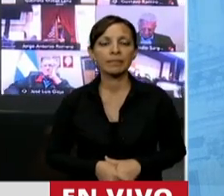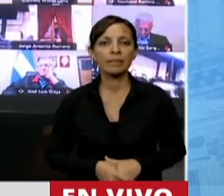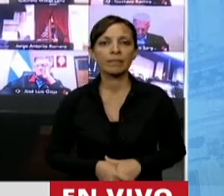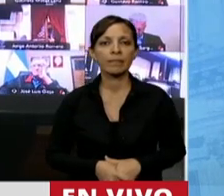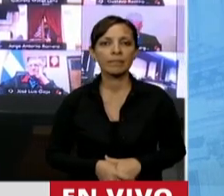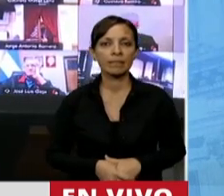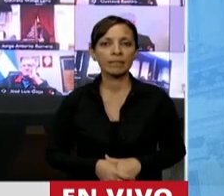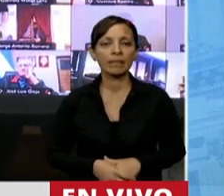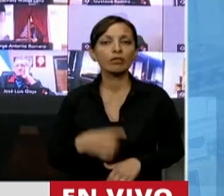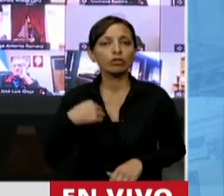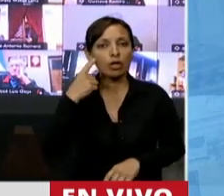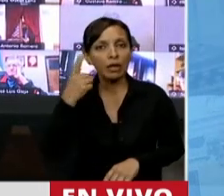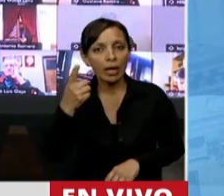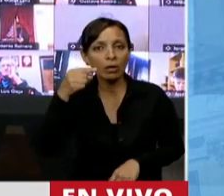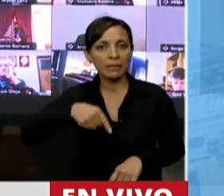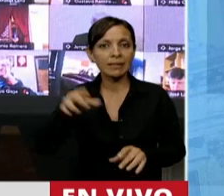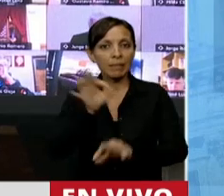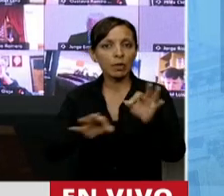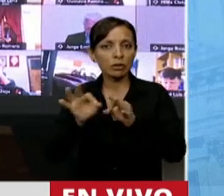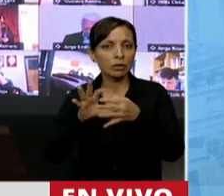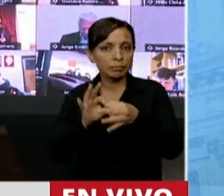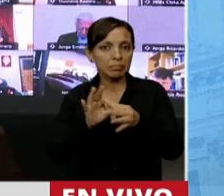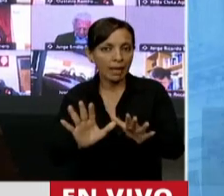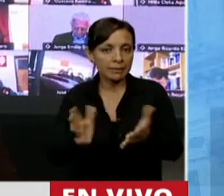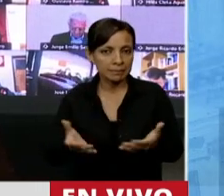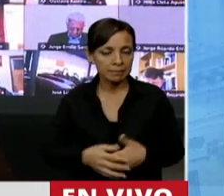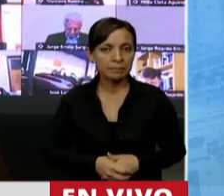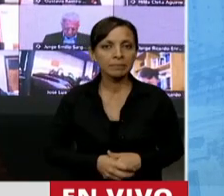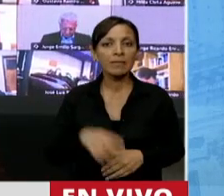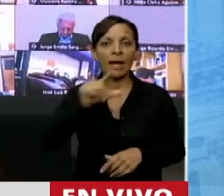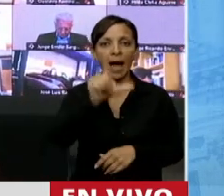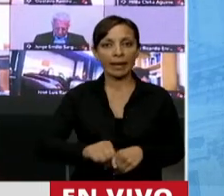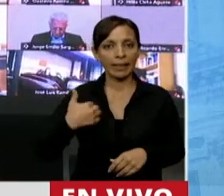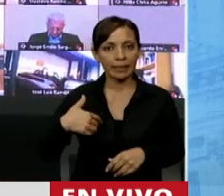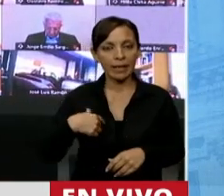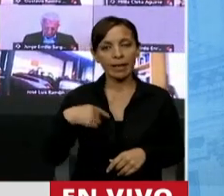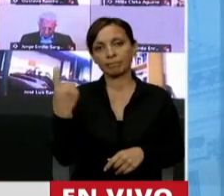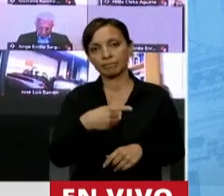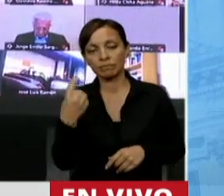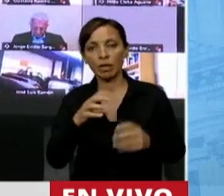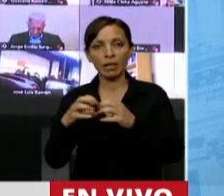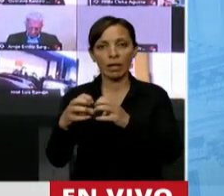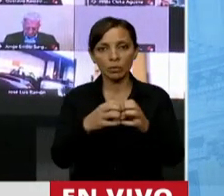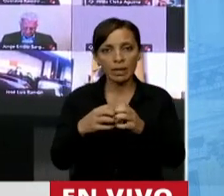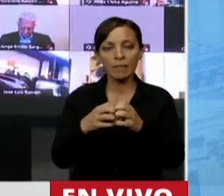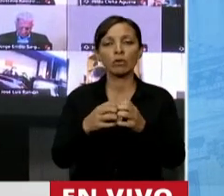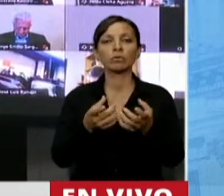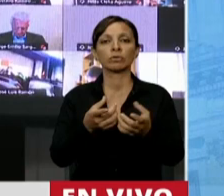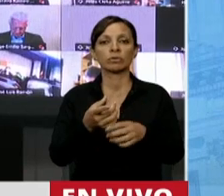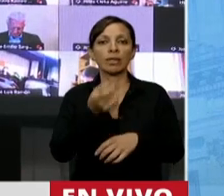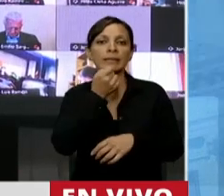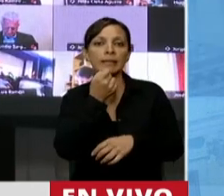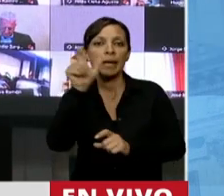De hecho, y yo creo que este proyecto tiene que ver con eso. En la Argentina, mientras discutimos si